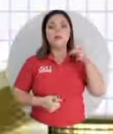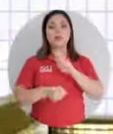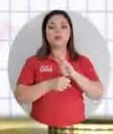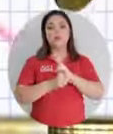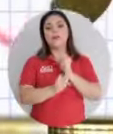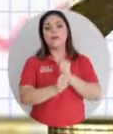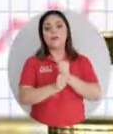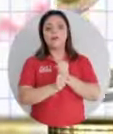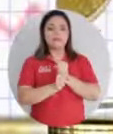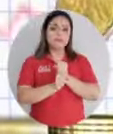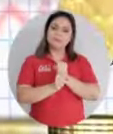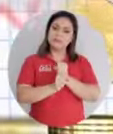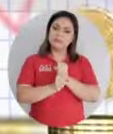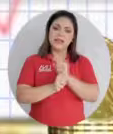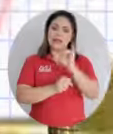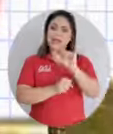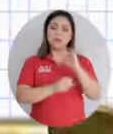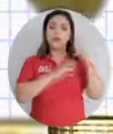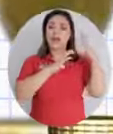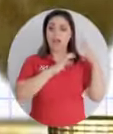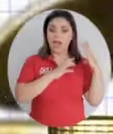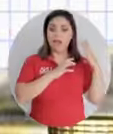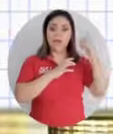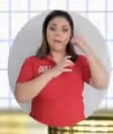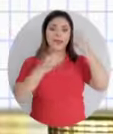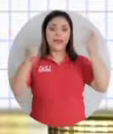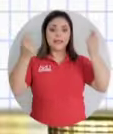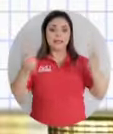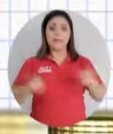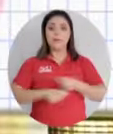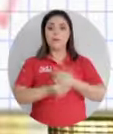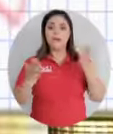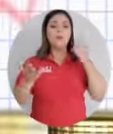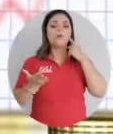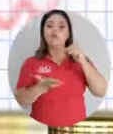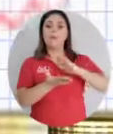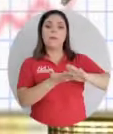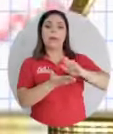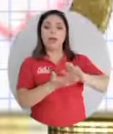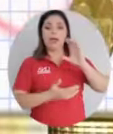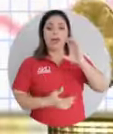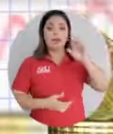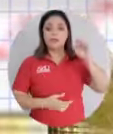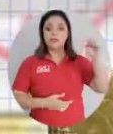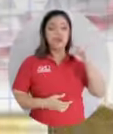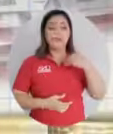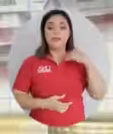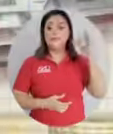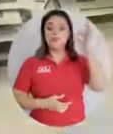carga para la hacienda pública también, porque ellos no están cotizando en este momento, ni